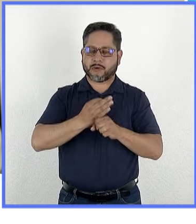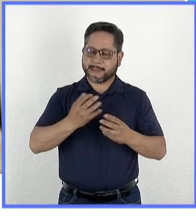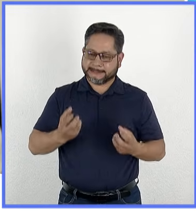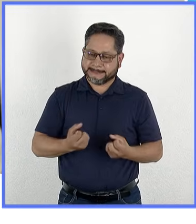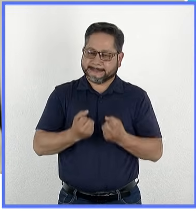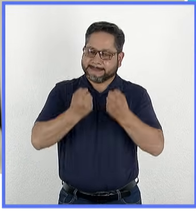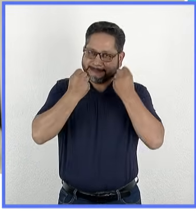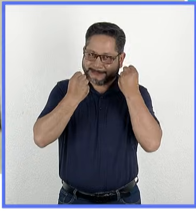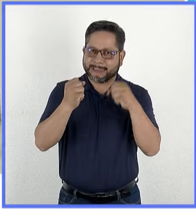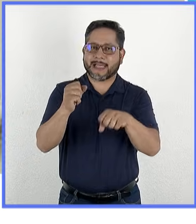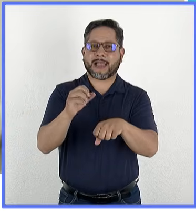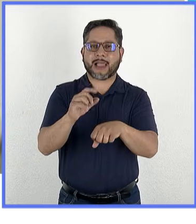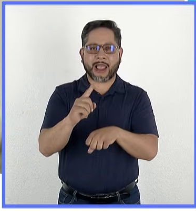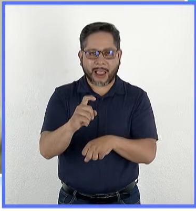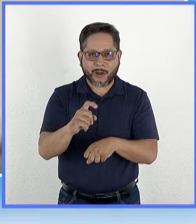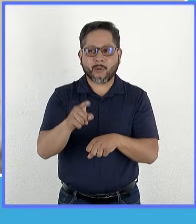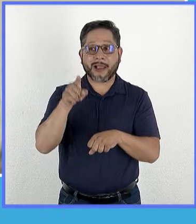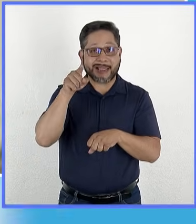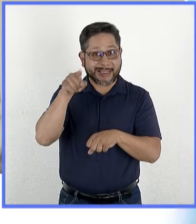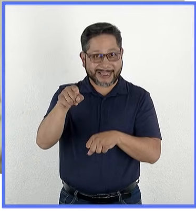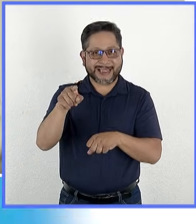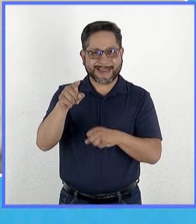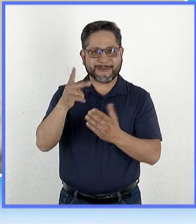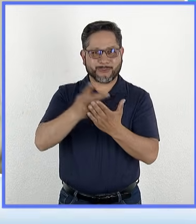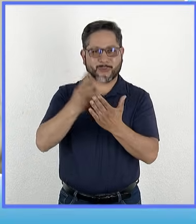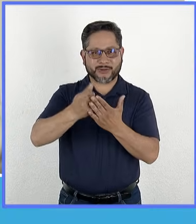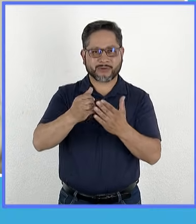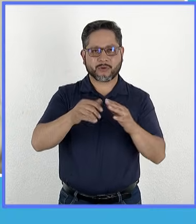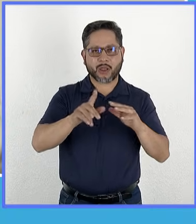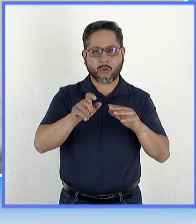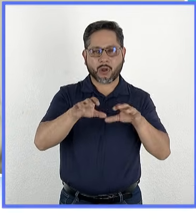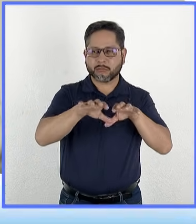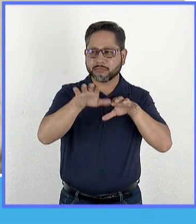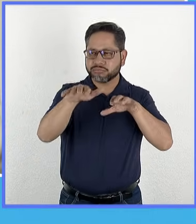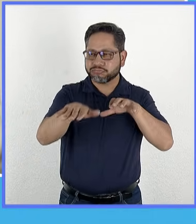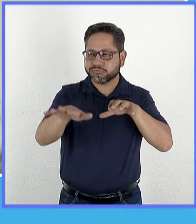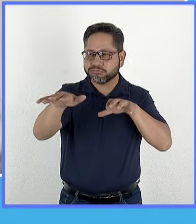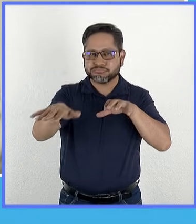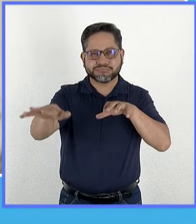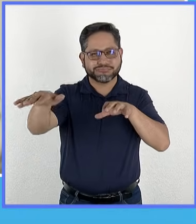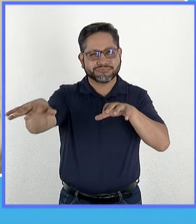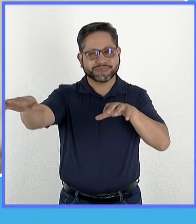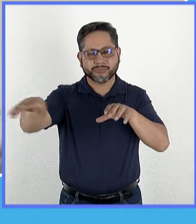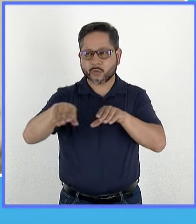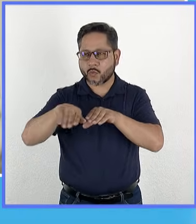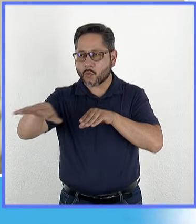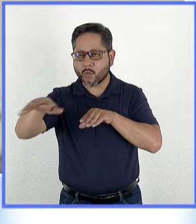agua que estará conduciéndose en este acueducto. ¿Y por qué decirlo? Porque esto es muy importante